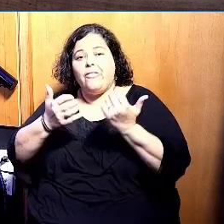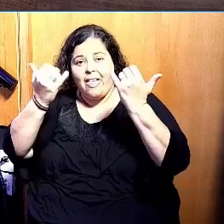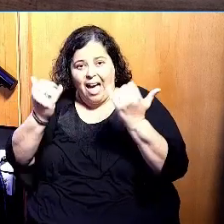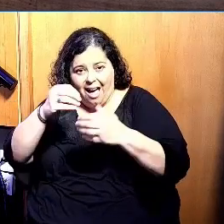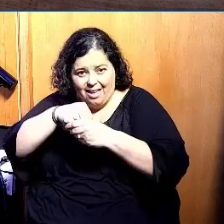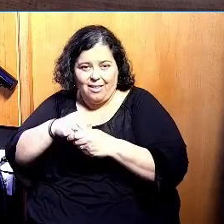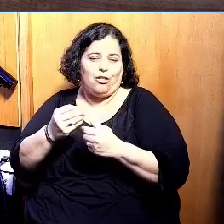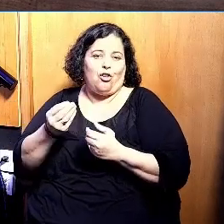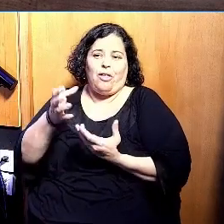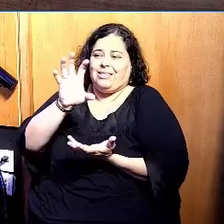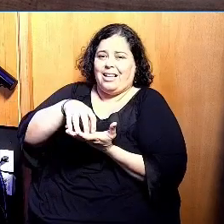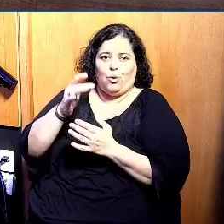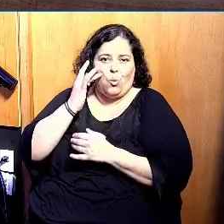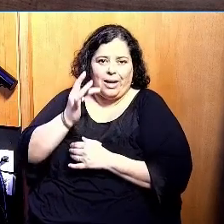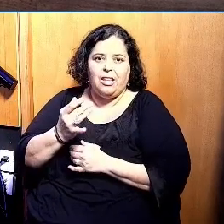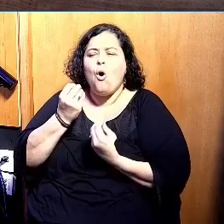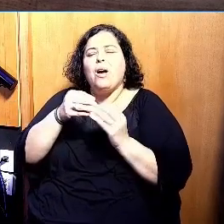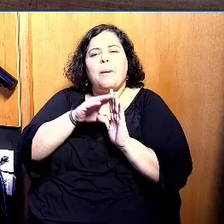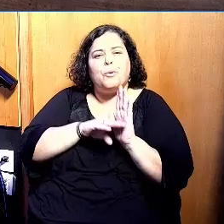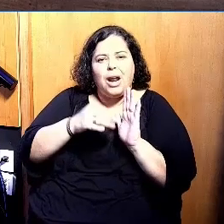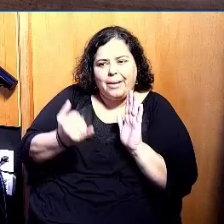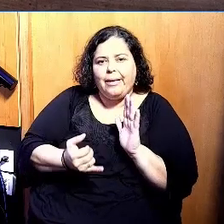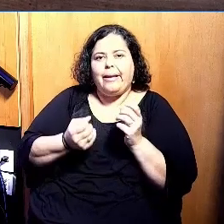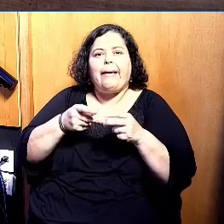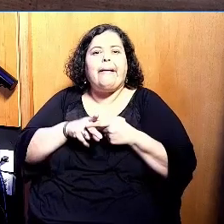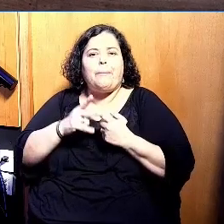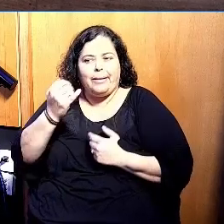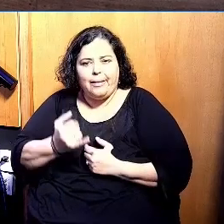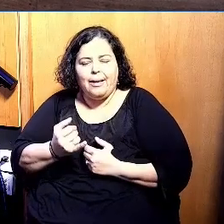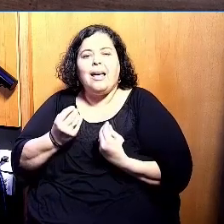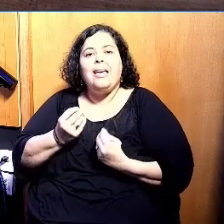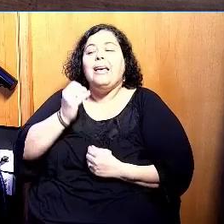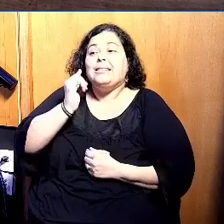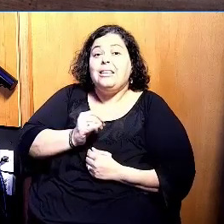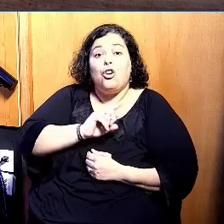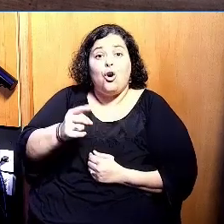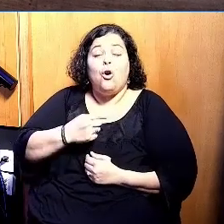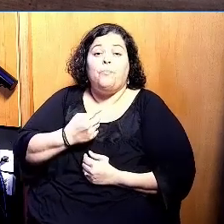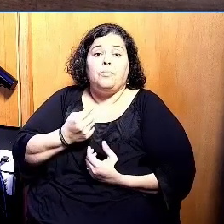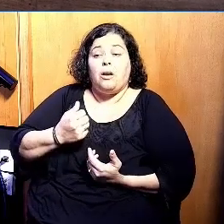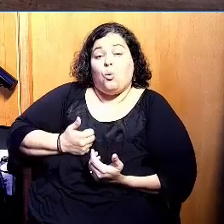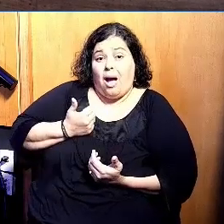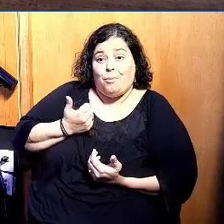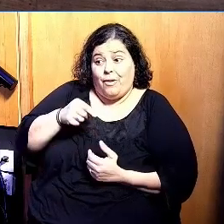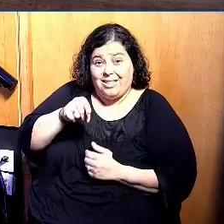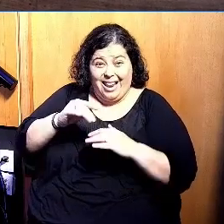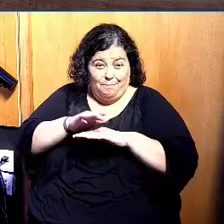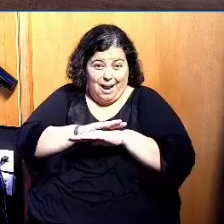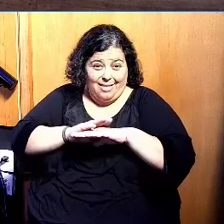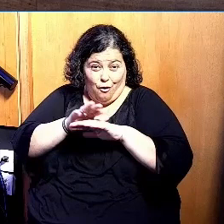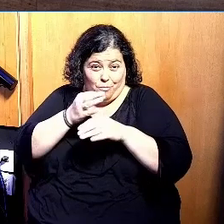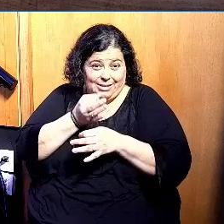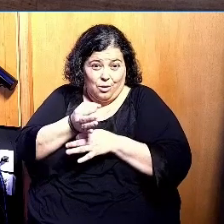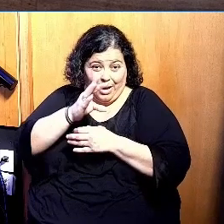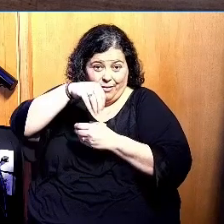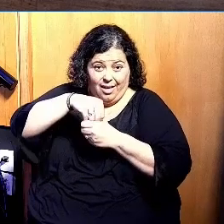centros educativos, de los programas que tienen, de las herramientas que tienen y del uso que le están dando a las plataformas. Esta es una herramienta